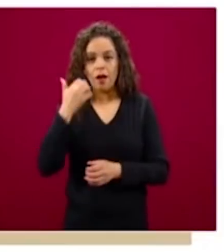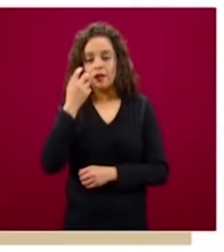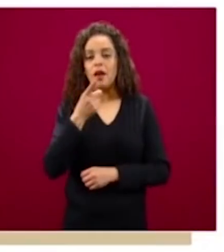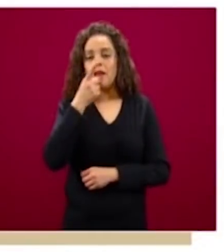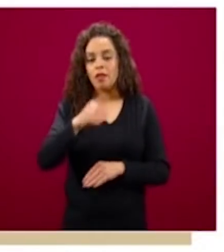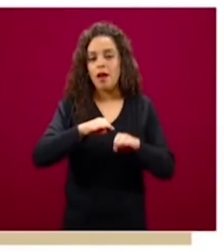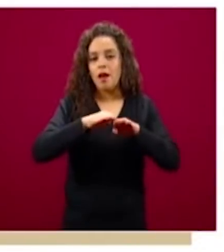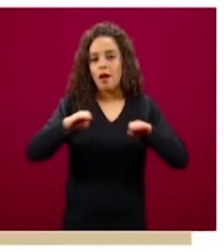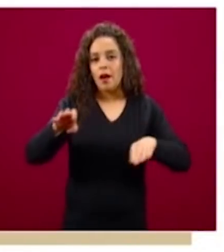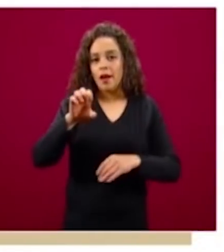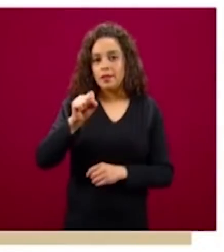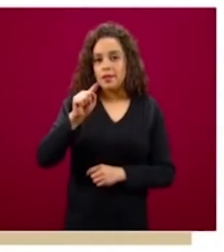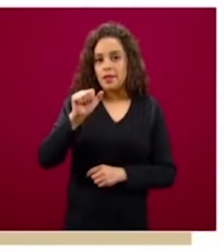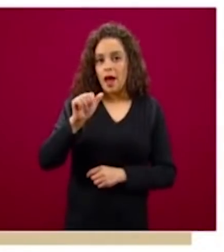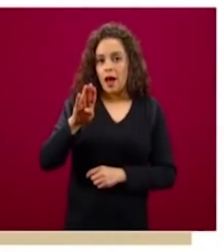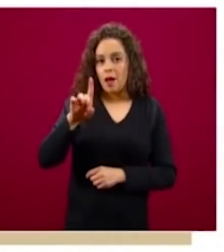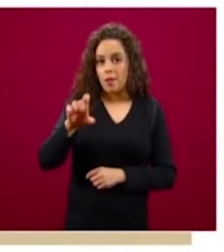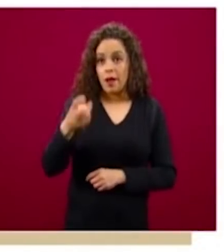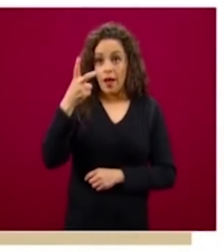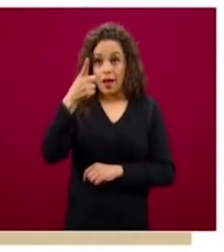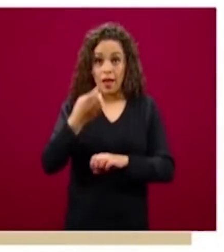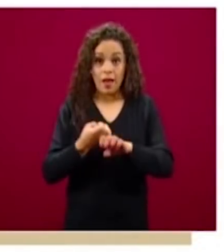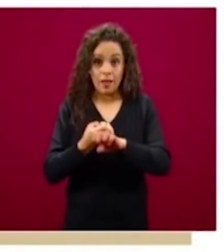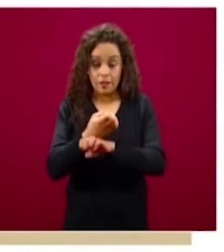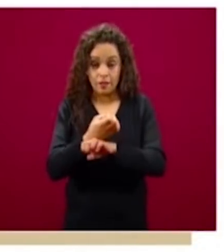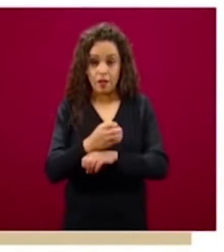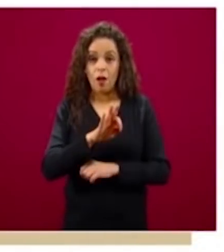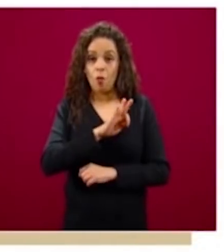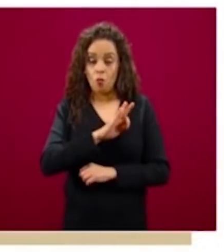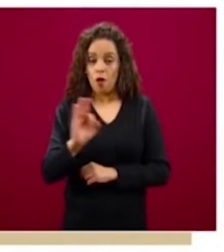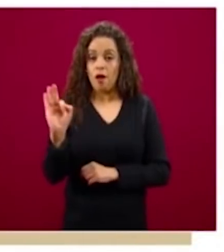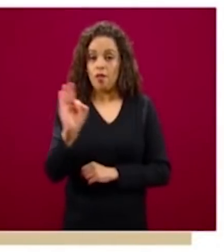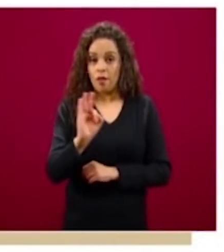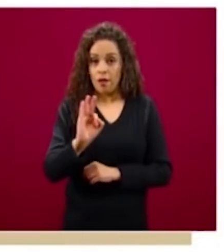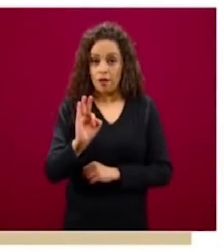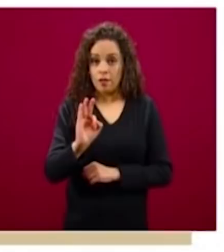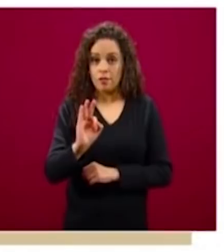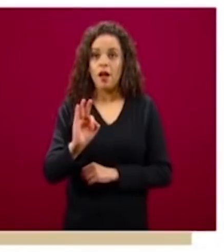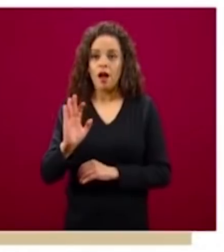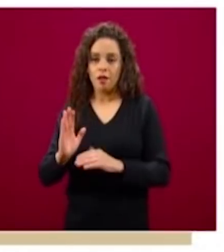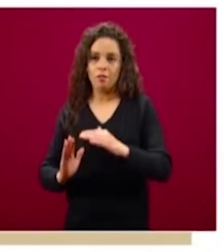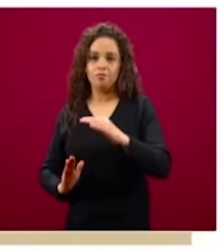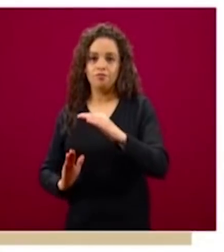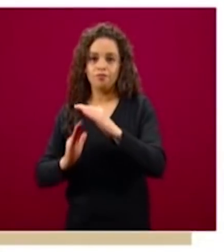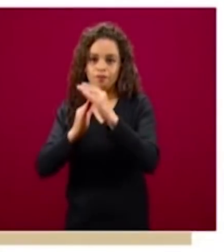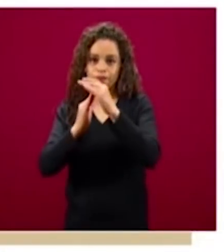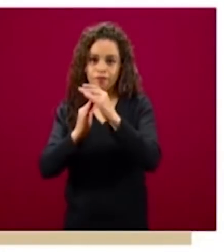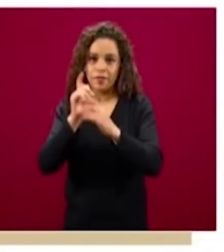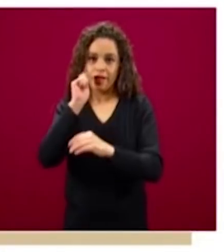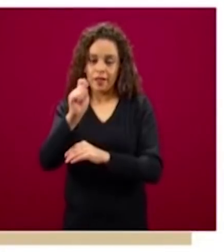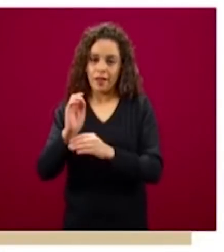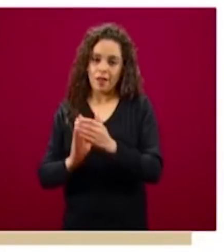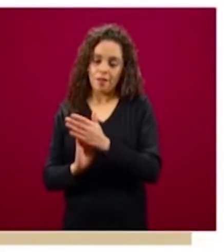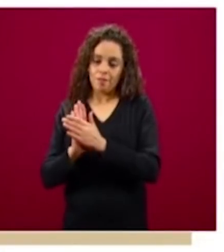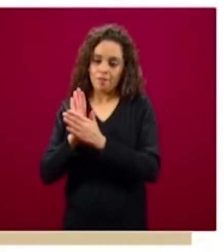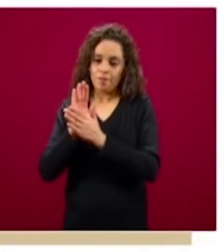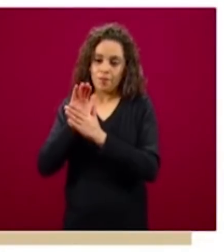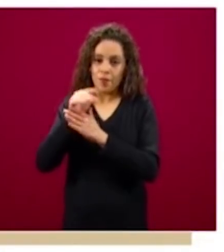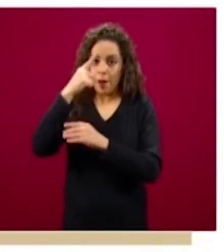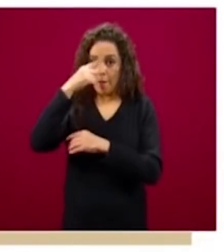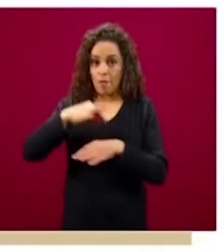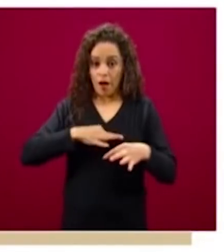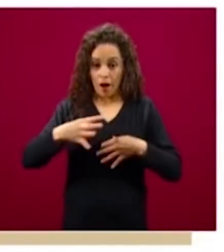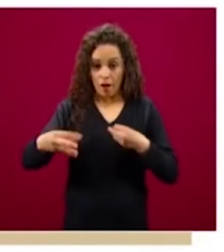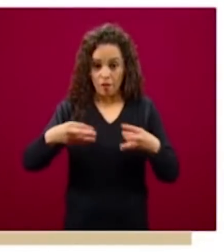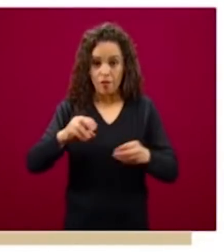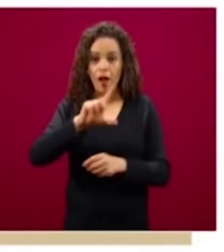estabilidad. Probablemente esa entidad federativa esté llegando al pico o a la cresta de su curva epidémica,